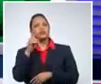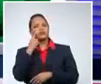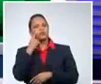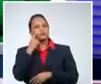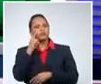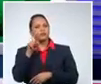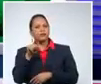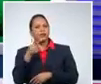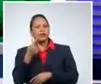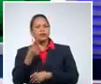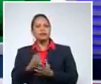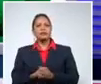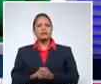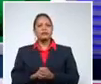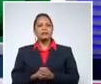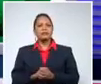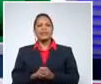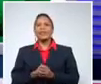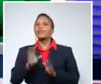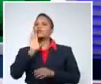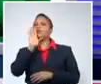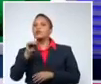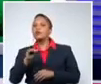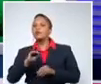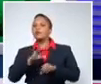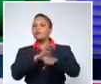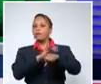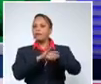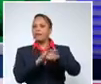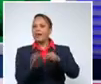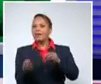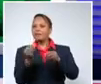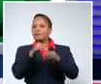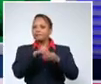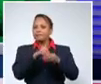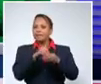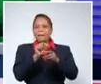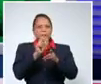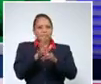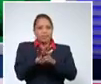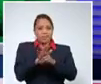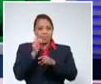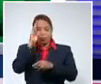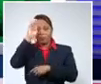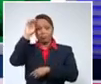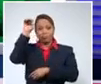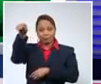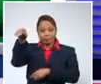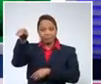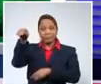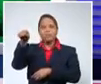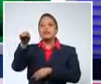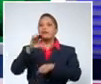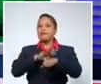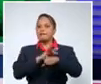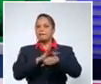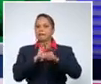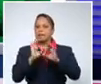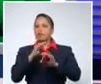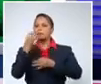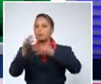los síntomas que tienen al inicio. Los que tienen síntomas, que es el mayor número, y